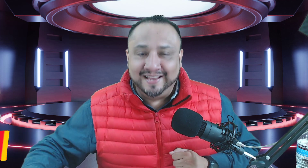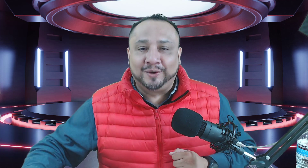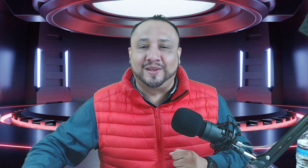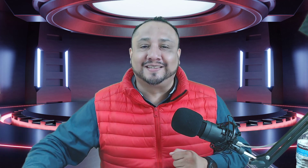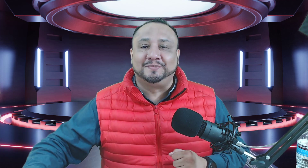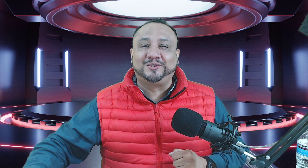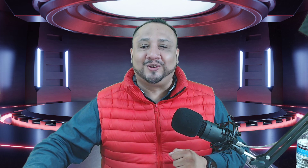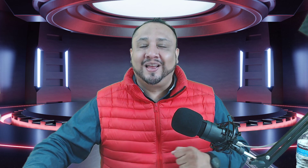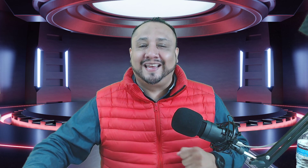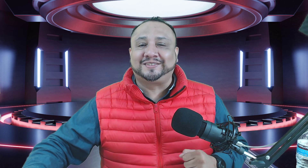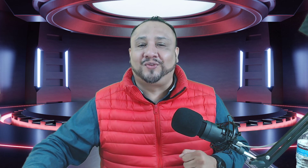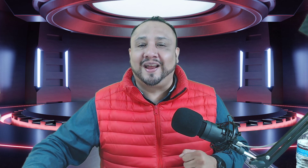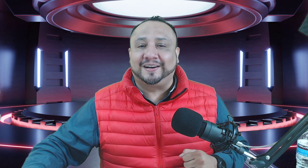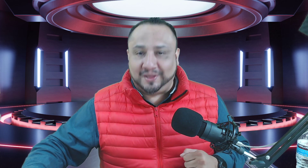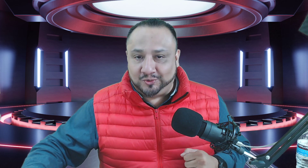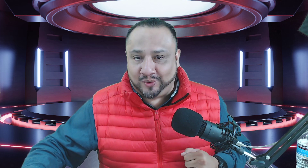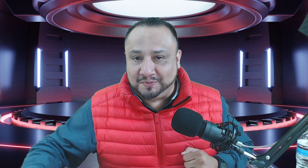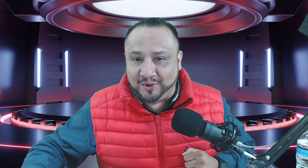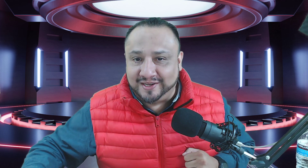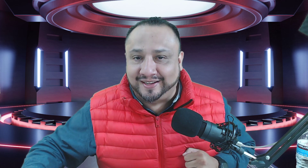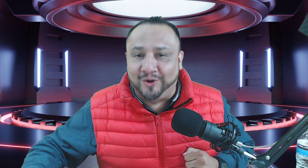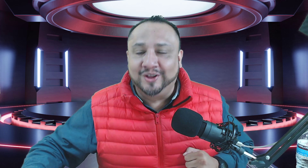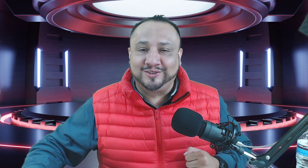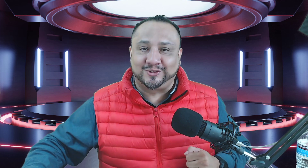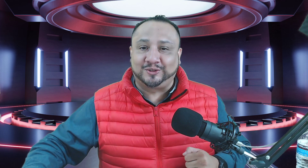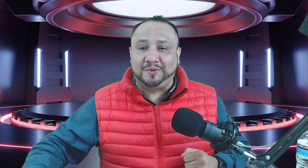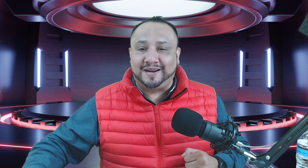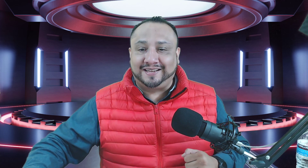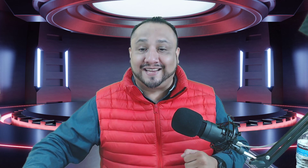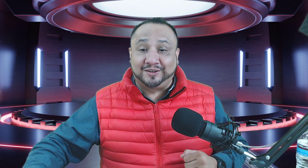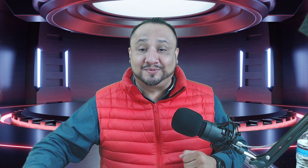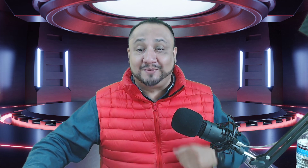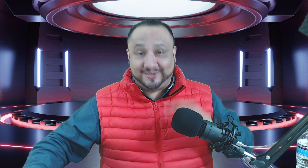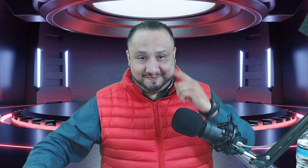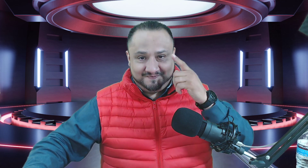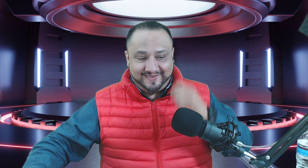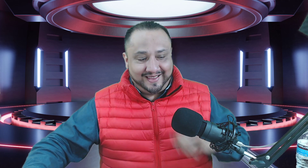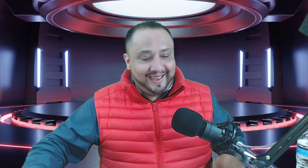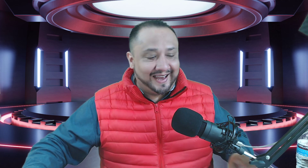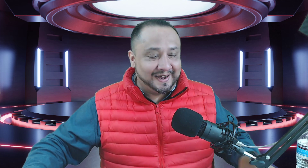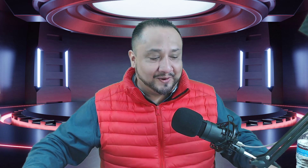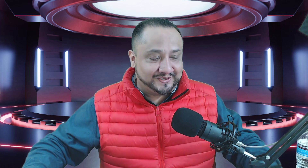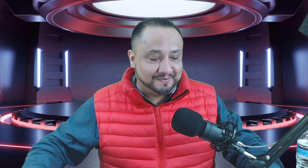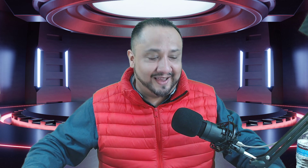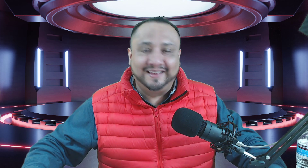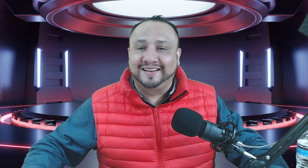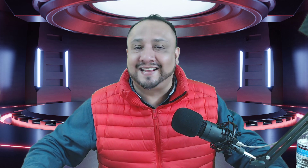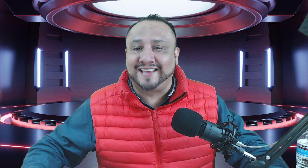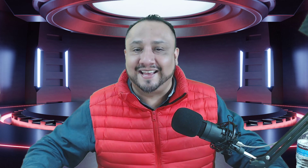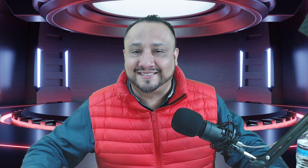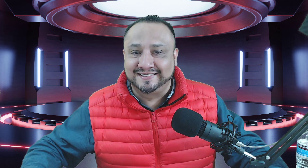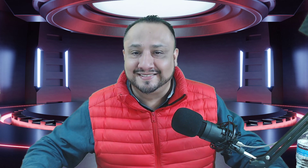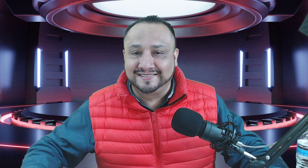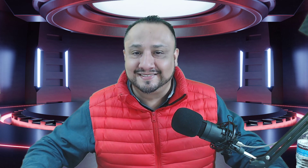vocecita. Cuídense mucho, esto fue Ruedo Político, yo soy Toro Márquez y nos vemos en la próxima. Gracias.